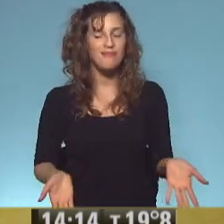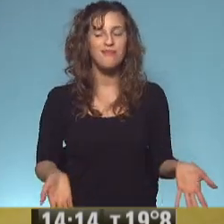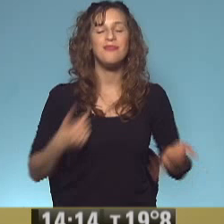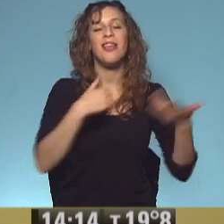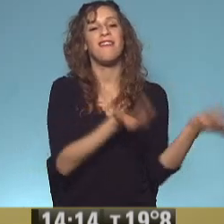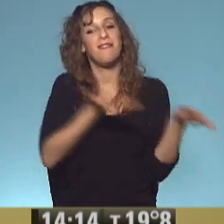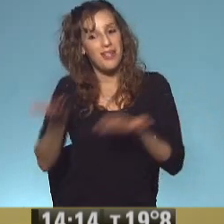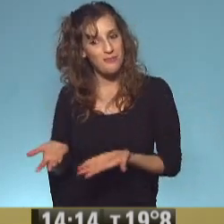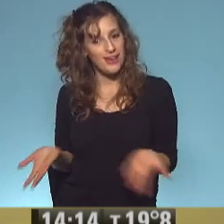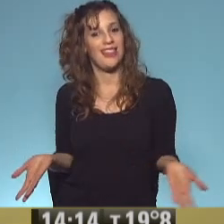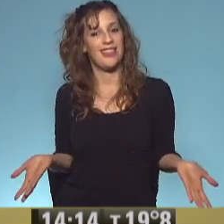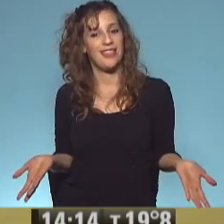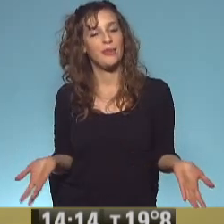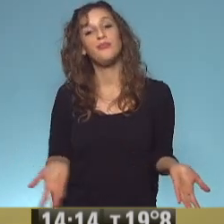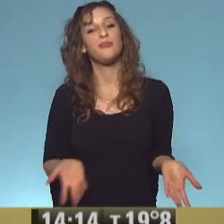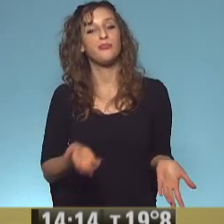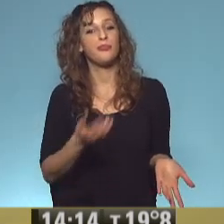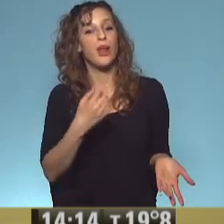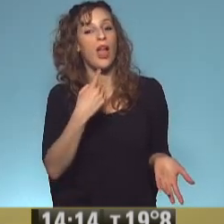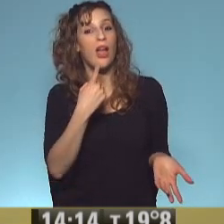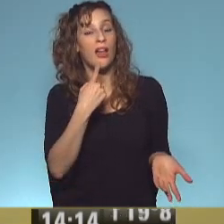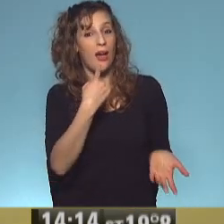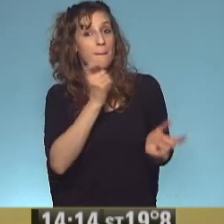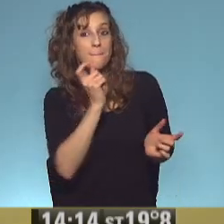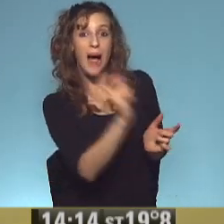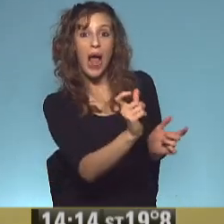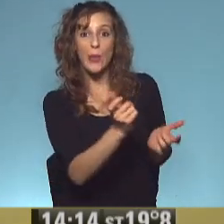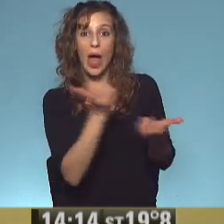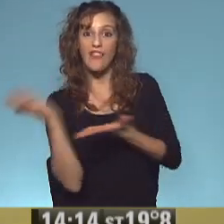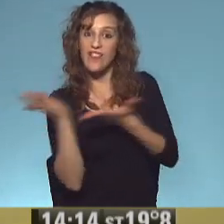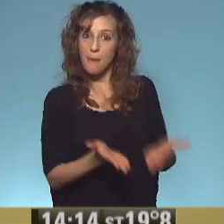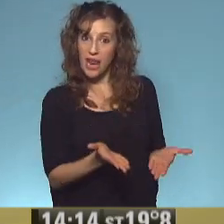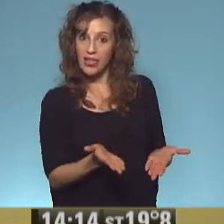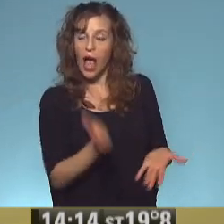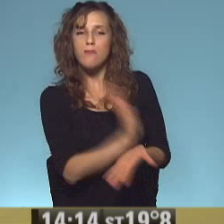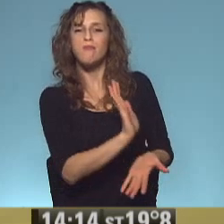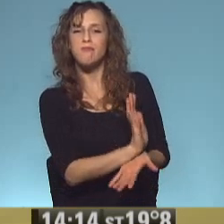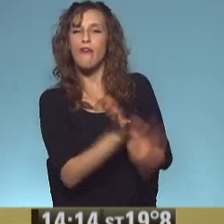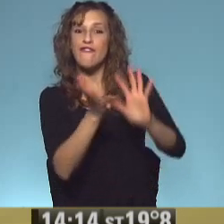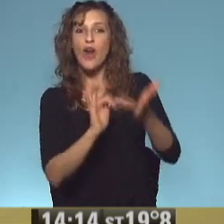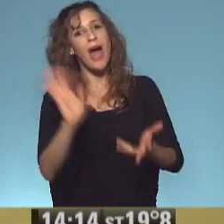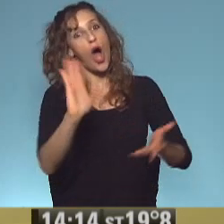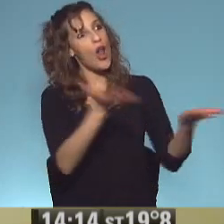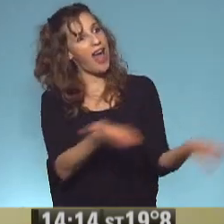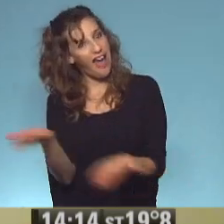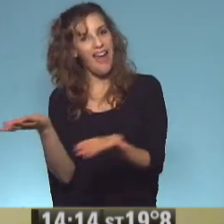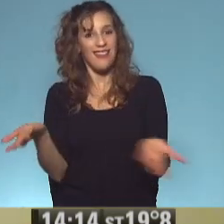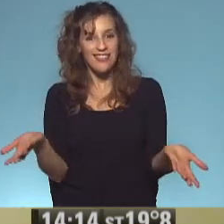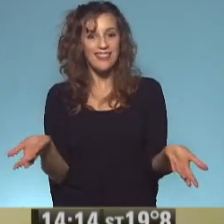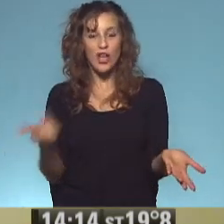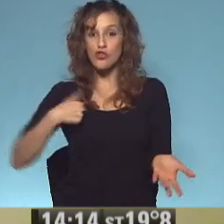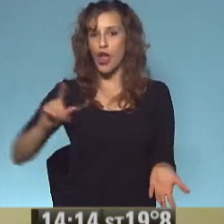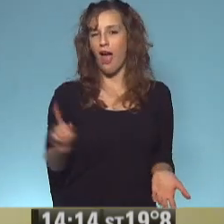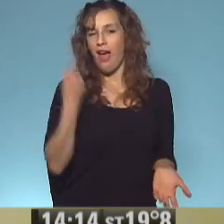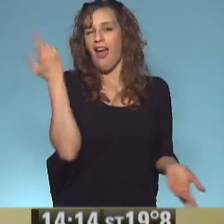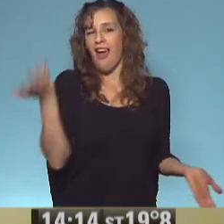Bienvenida. Muy bien. Dijo bienvenida, que es una palabra que saluda. ¡Soy un genio! Creo que ya